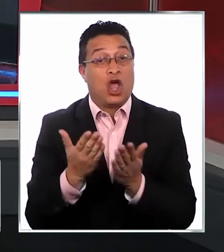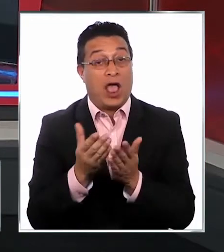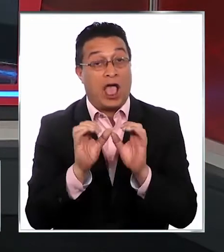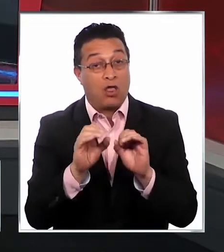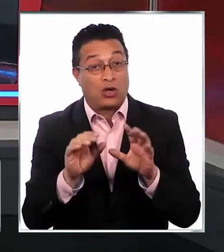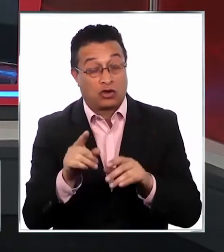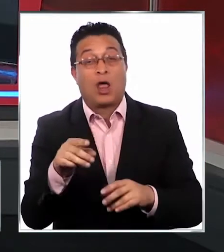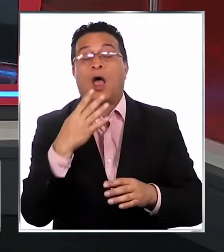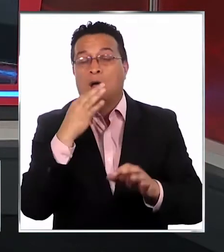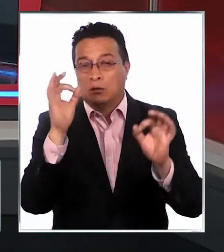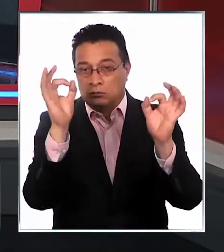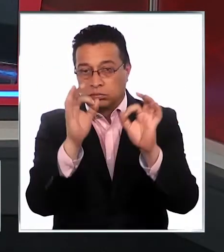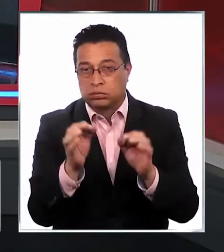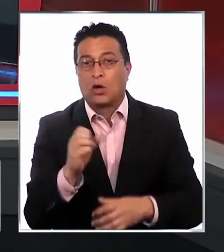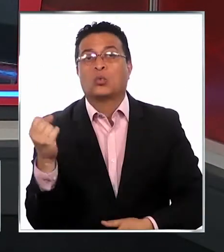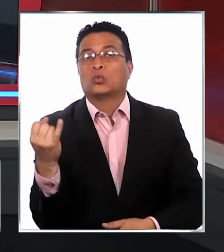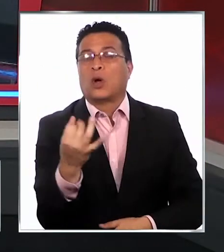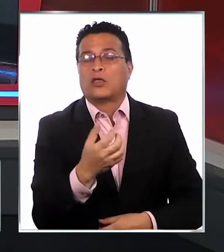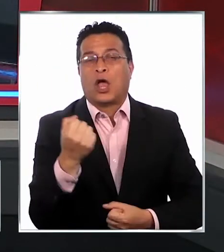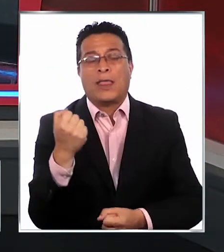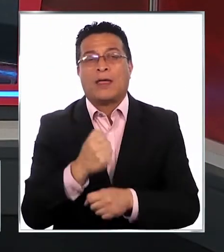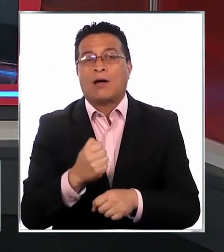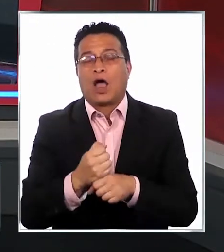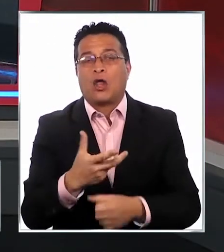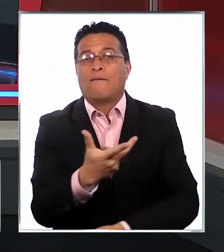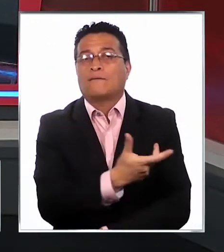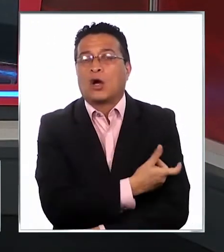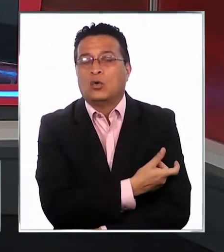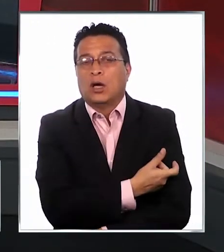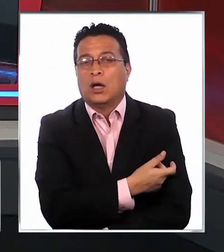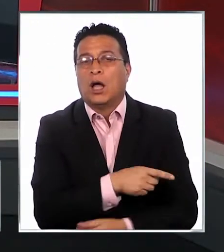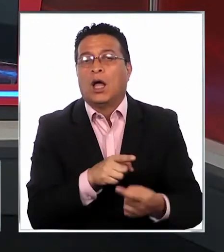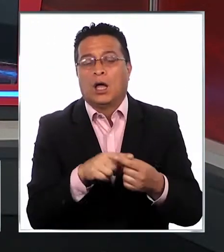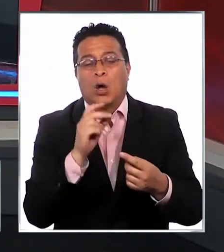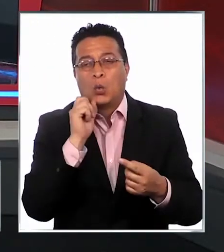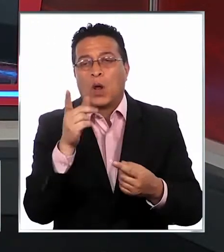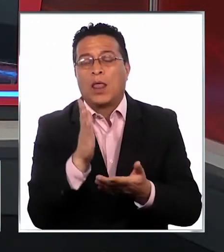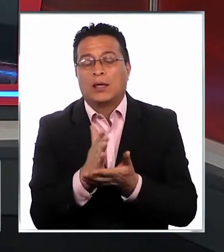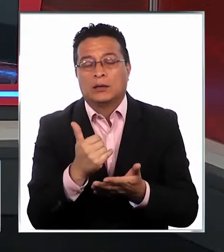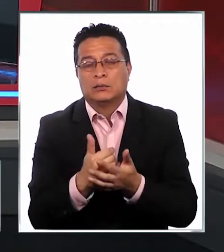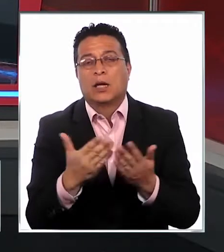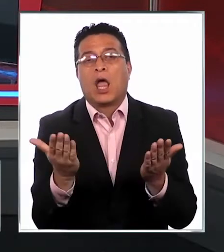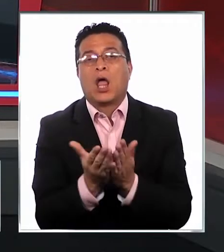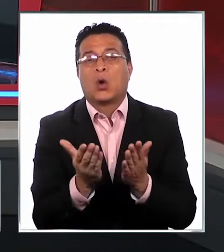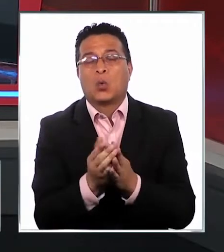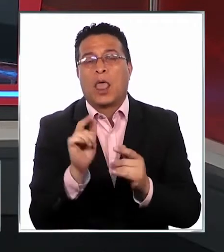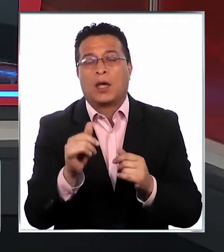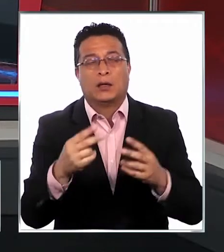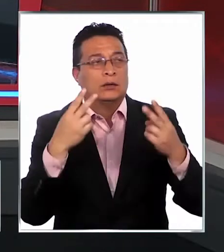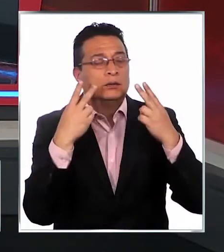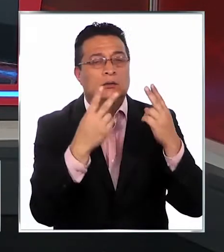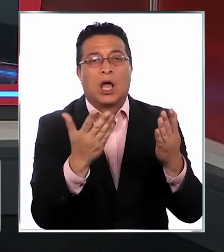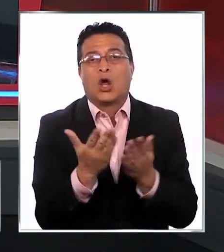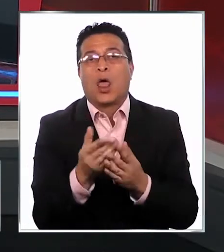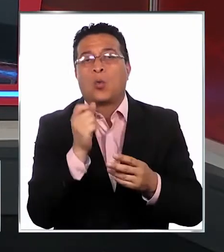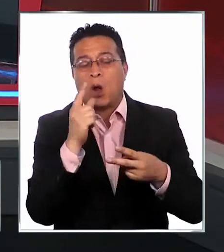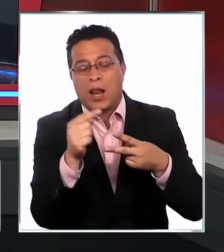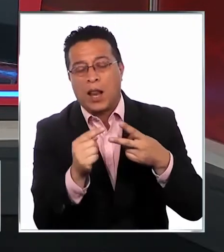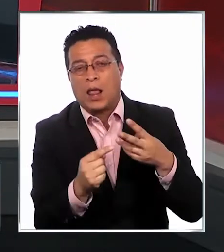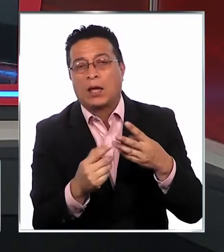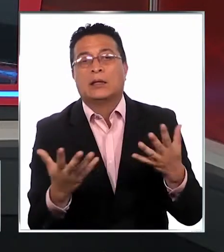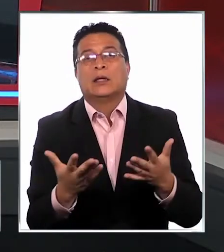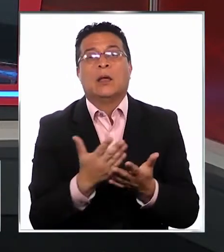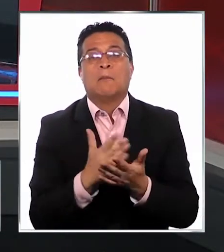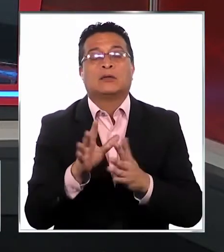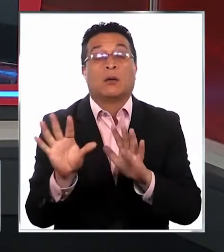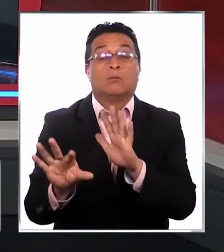precisiones. ¿Cuántos trabajadores de la educación se han vacunado? ¿Qué medidas sanitarias tomarán los colegios y el transporte escolar? ¿Qué pasa si se